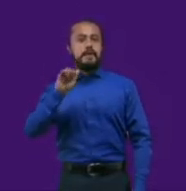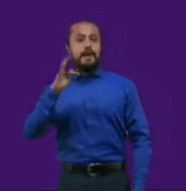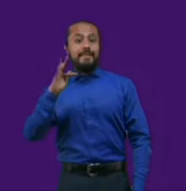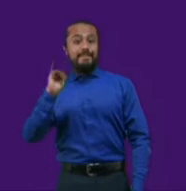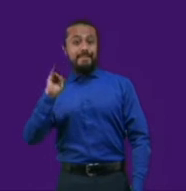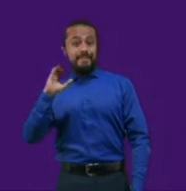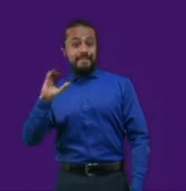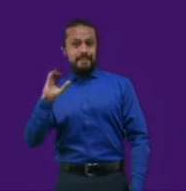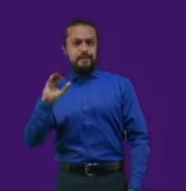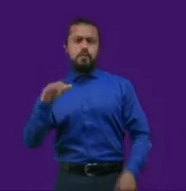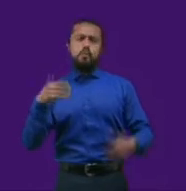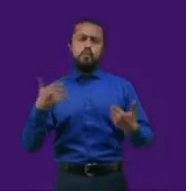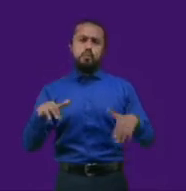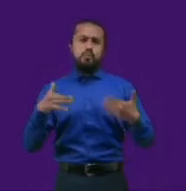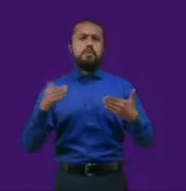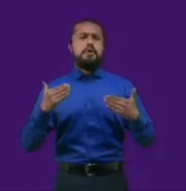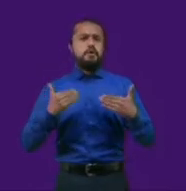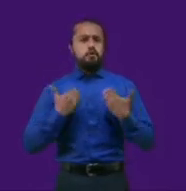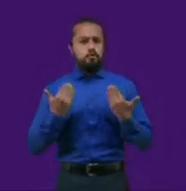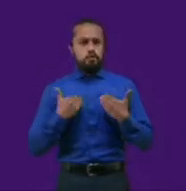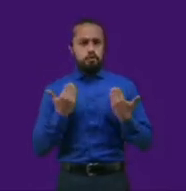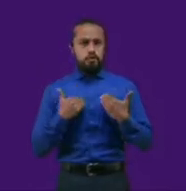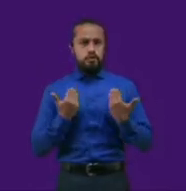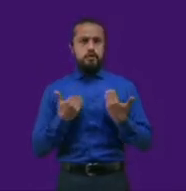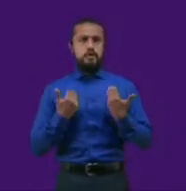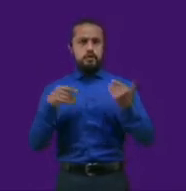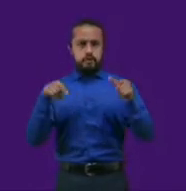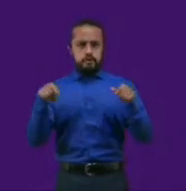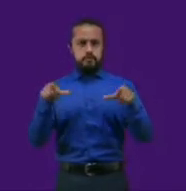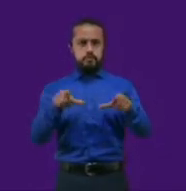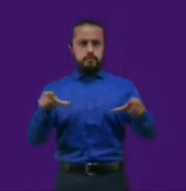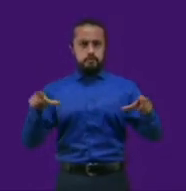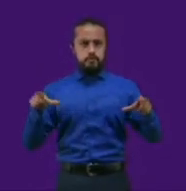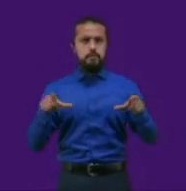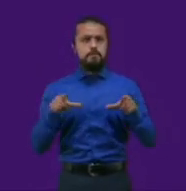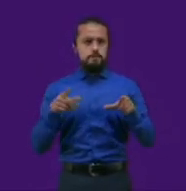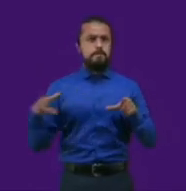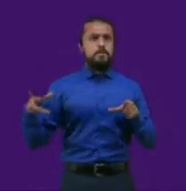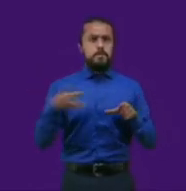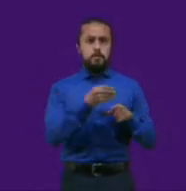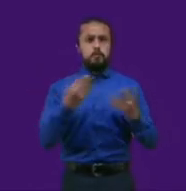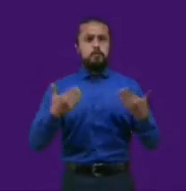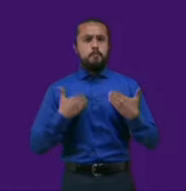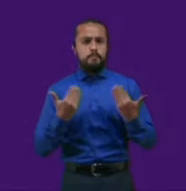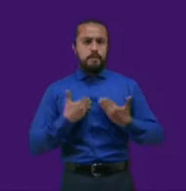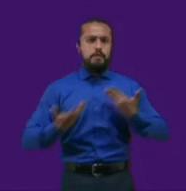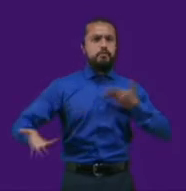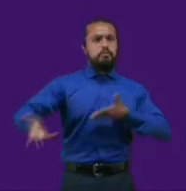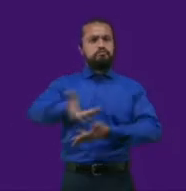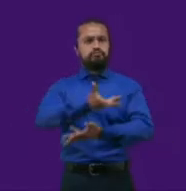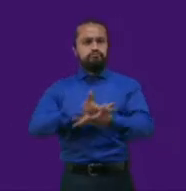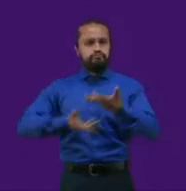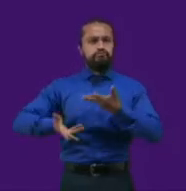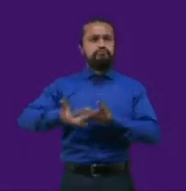Estamos Estamos muy muy orgullosos orgullosos de estar aquí y estamos muy contentos contentos de de colaborar colaborar con esta